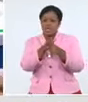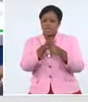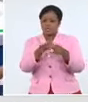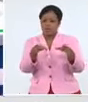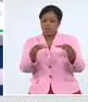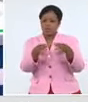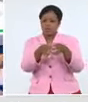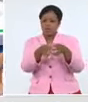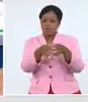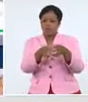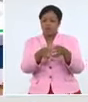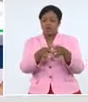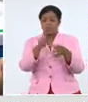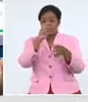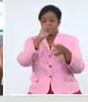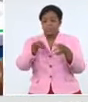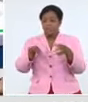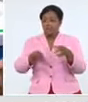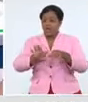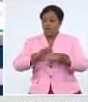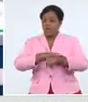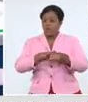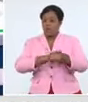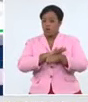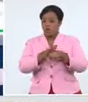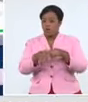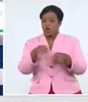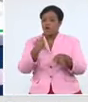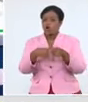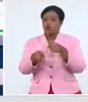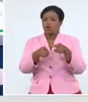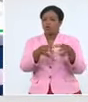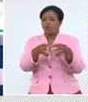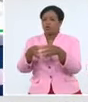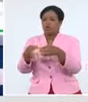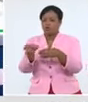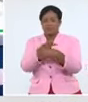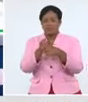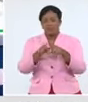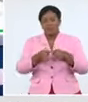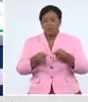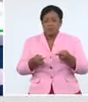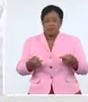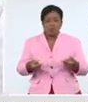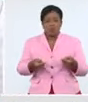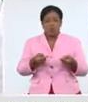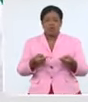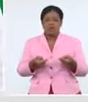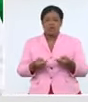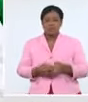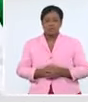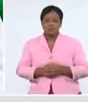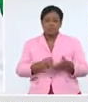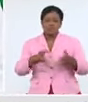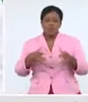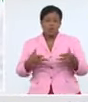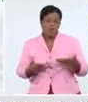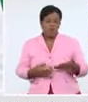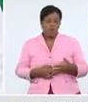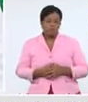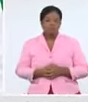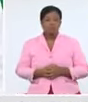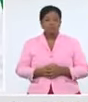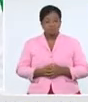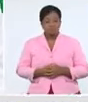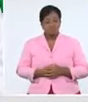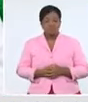avanza también con otros grupos. ¿Por qué? ¿Cómo se ha estructurado en este caso el esquema de inmunización? Sí, efectivamente, hemos explicado